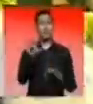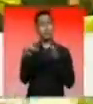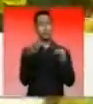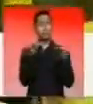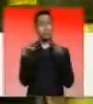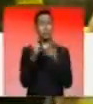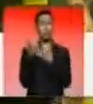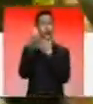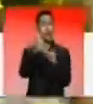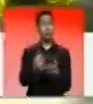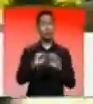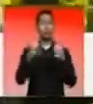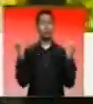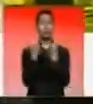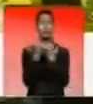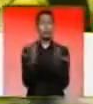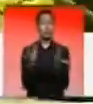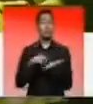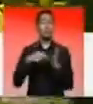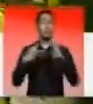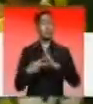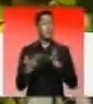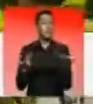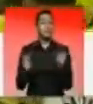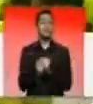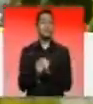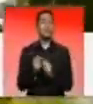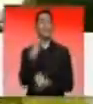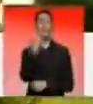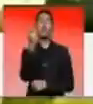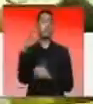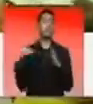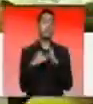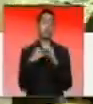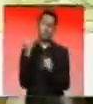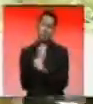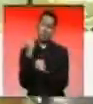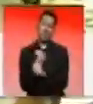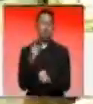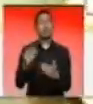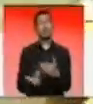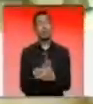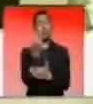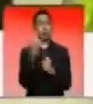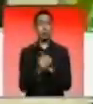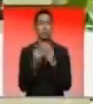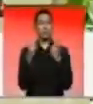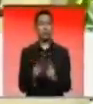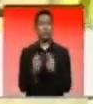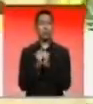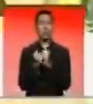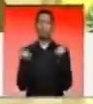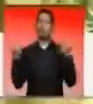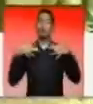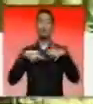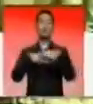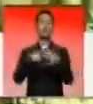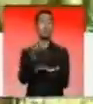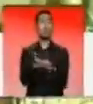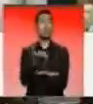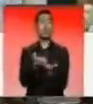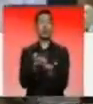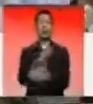que el beneficio social se traducirá en la apertura de 200.000 plazas de empleo y la diversificación de la